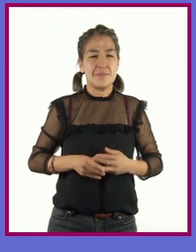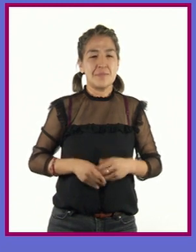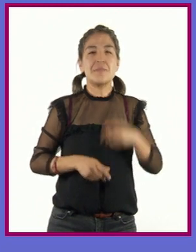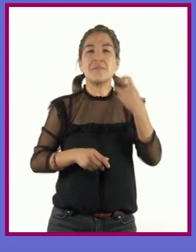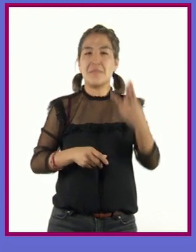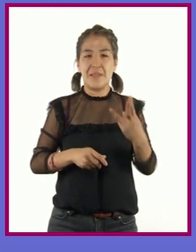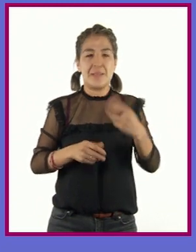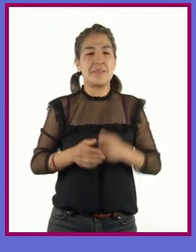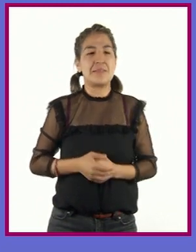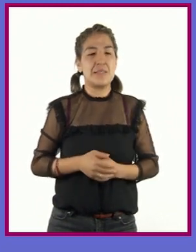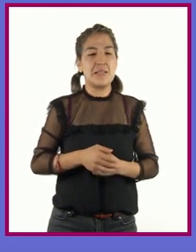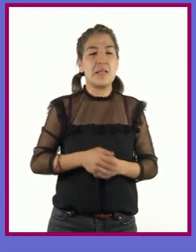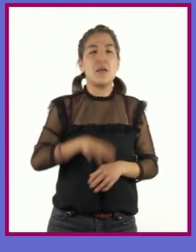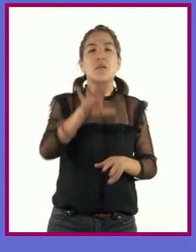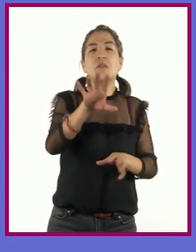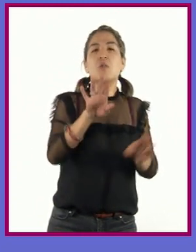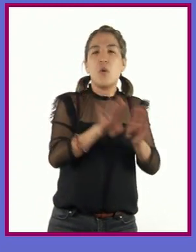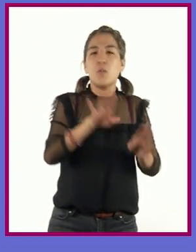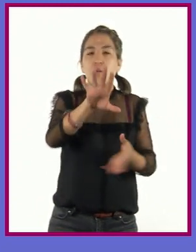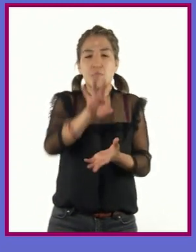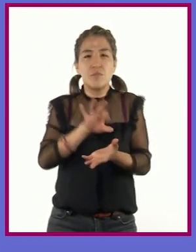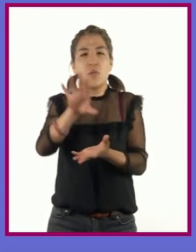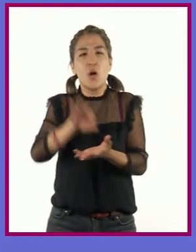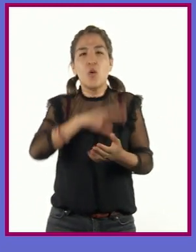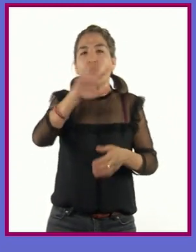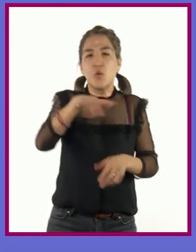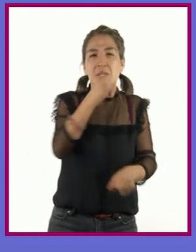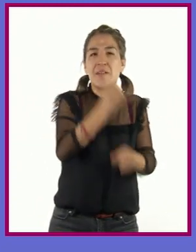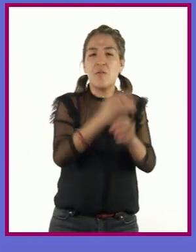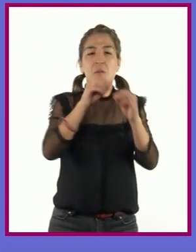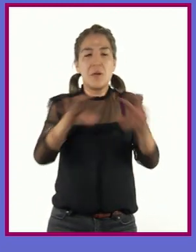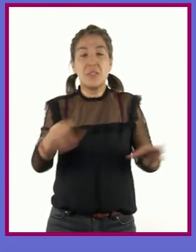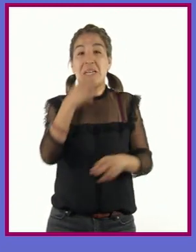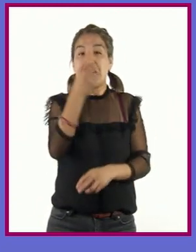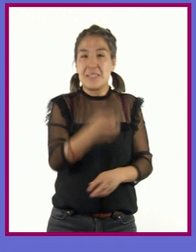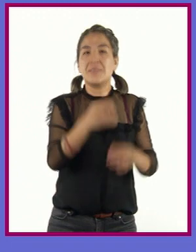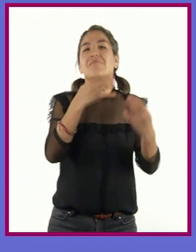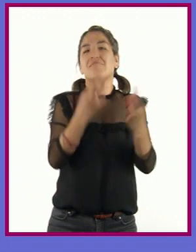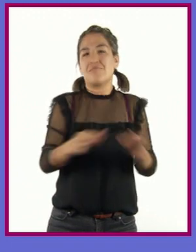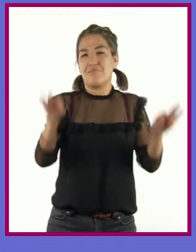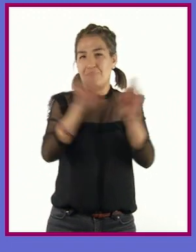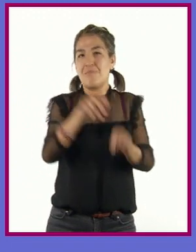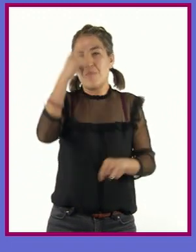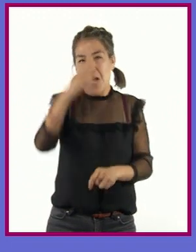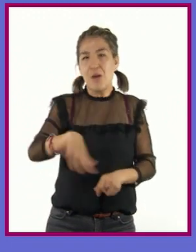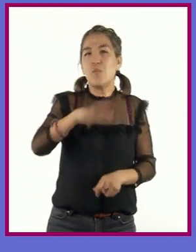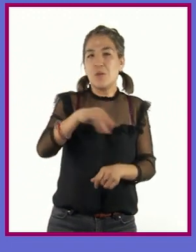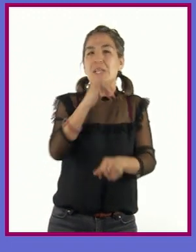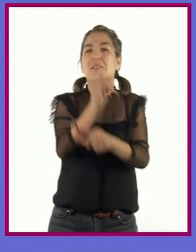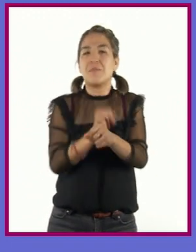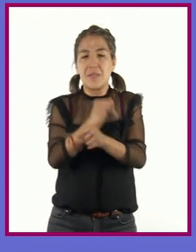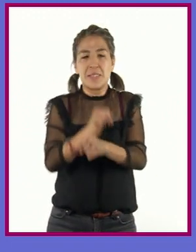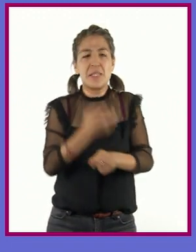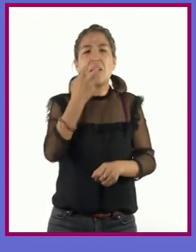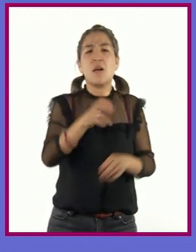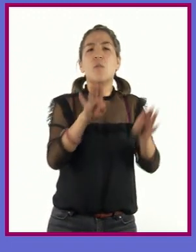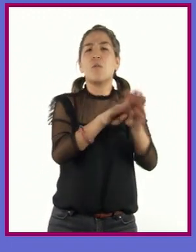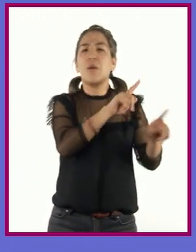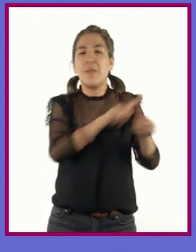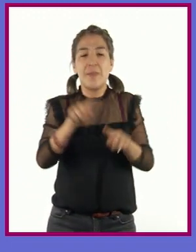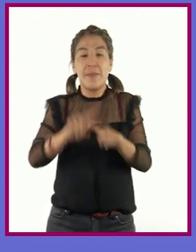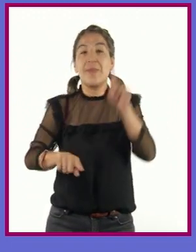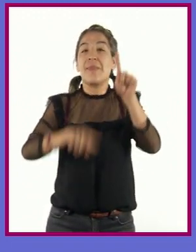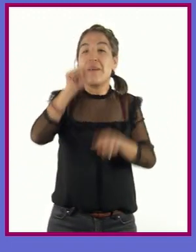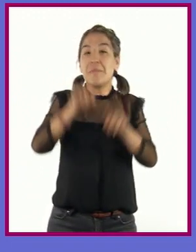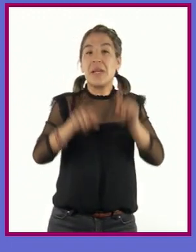3. Selección de fuentes de información. Es uno de los pasos más importantes de la búsqueda. Las fuentes varían de